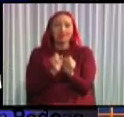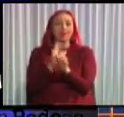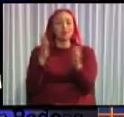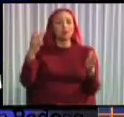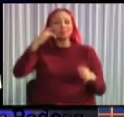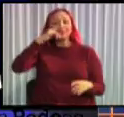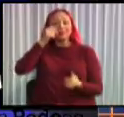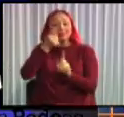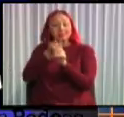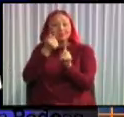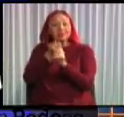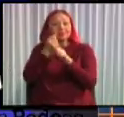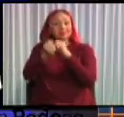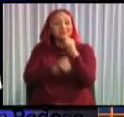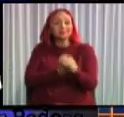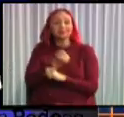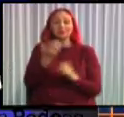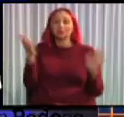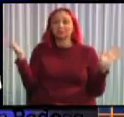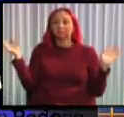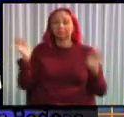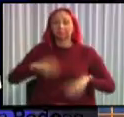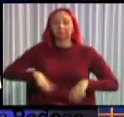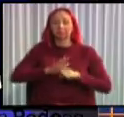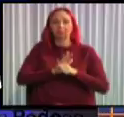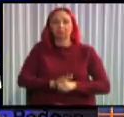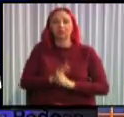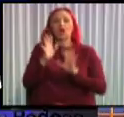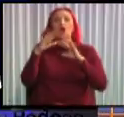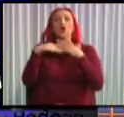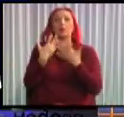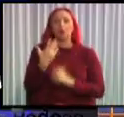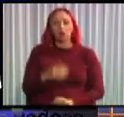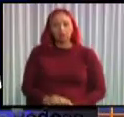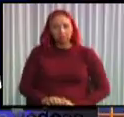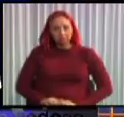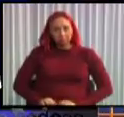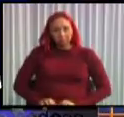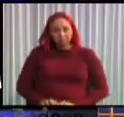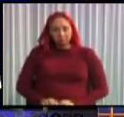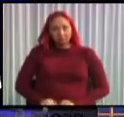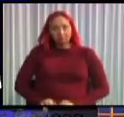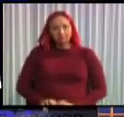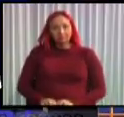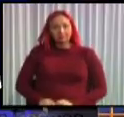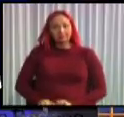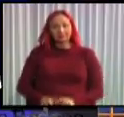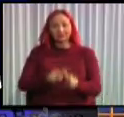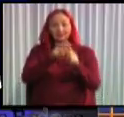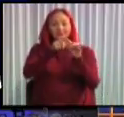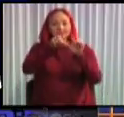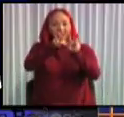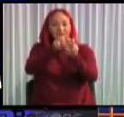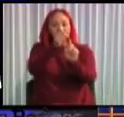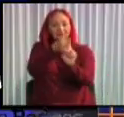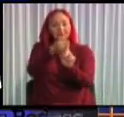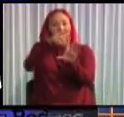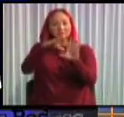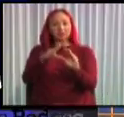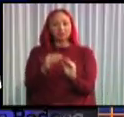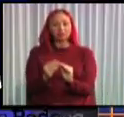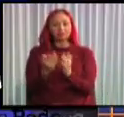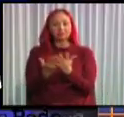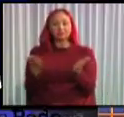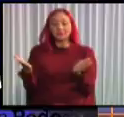de esas edades que ya dicen que son hipertensos, que uno dice, pero ¿cómo, verdad? Entonces, ver y analizar en esta noche